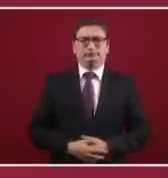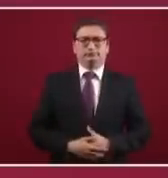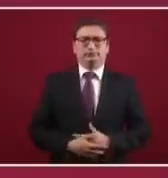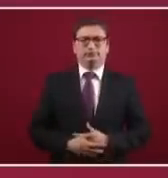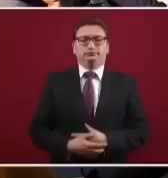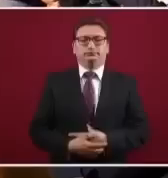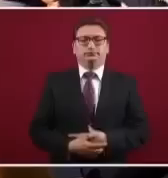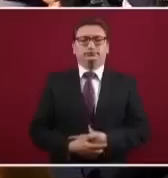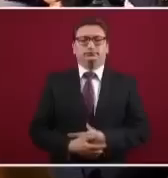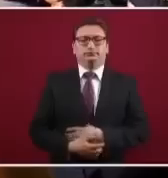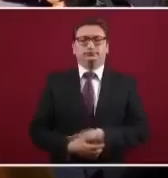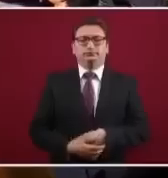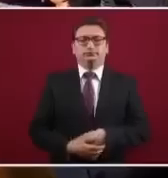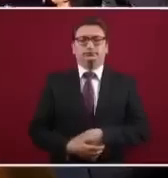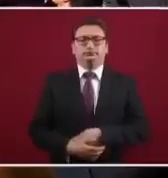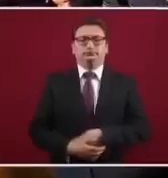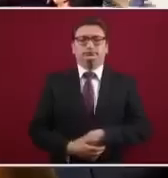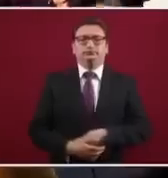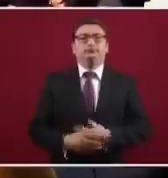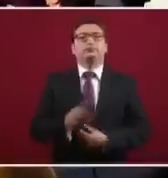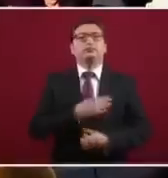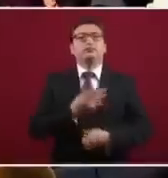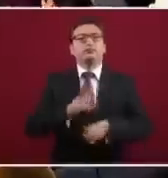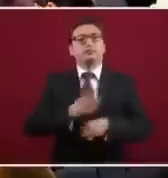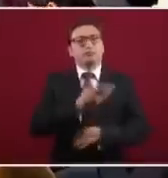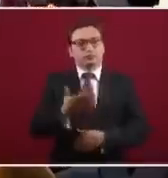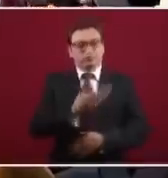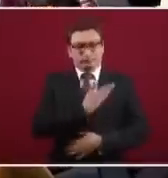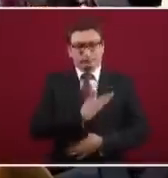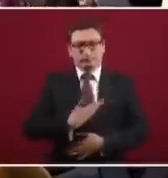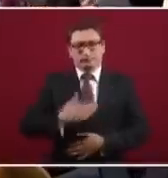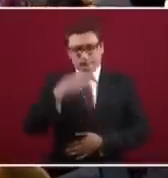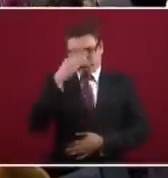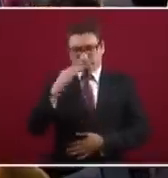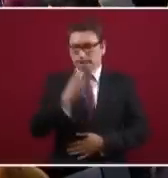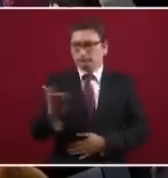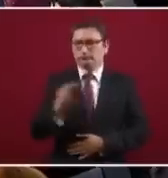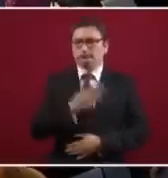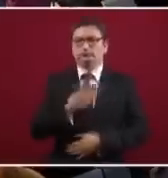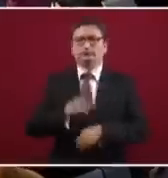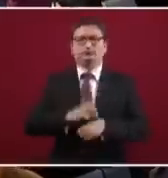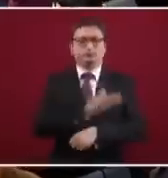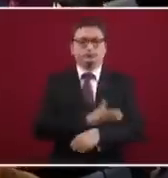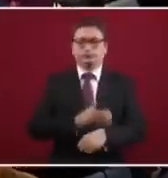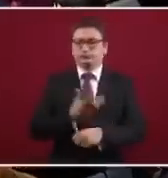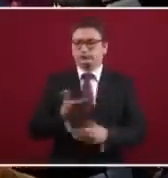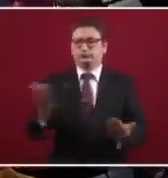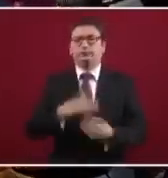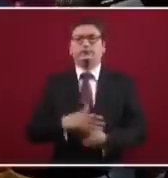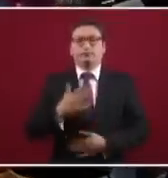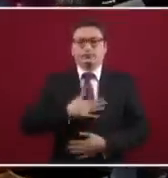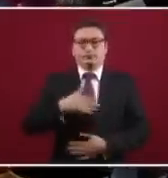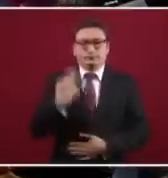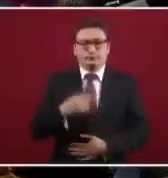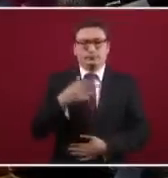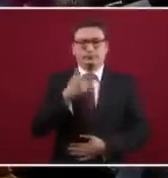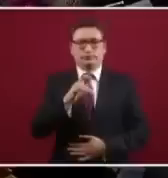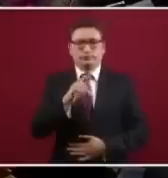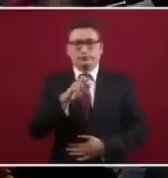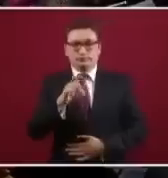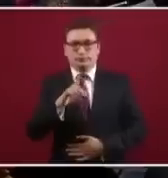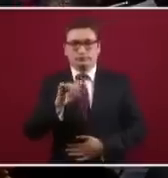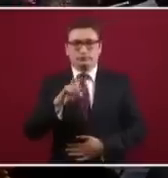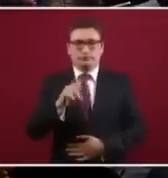gracias. Sí. Buenos días, señor presidente. Buenos días, compañeros aquí presentes. Mi nombre es Héctor